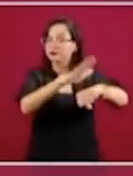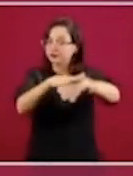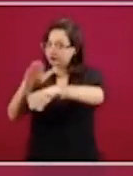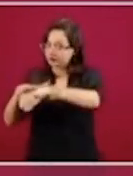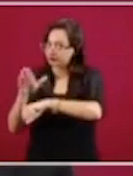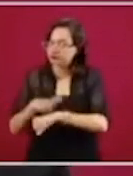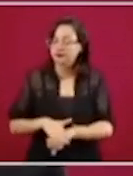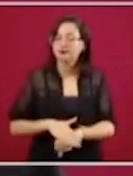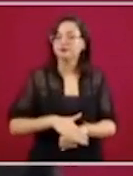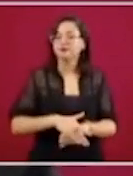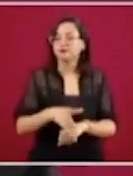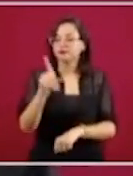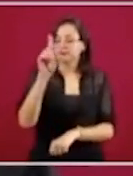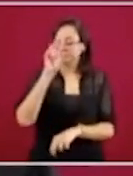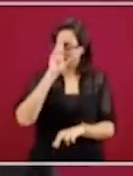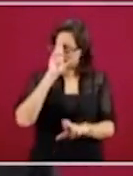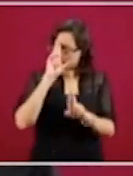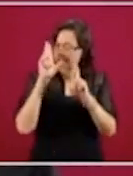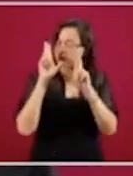que no